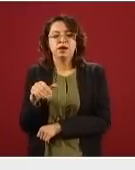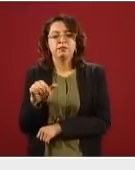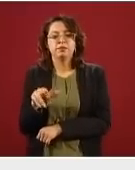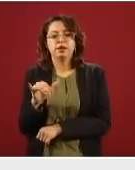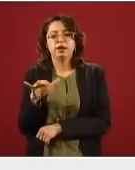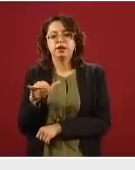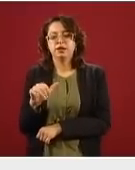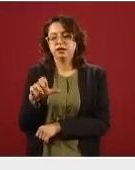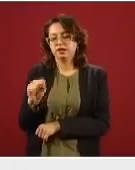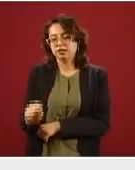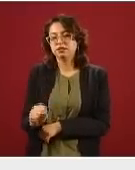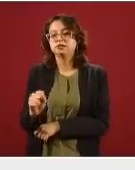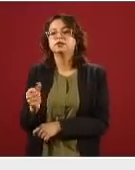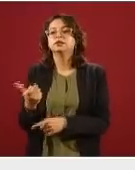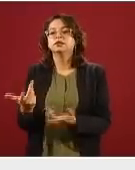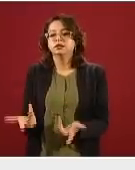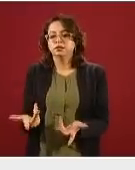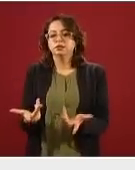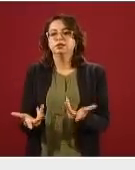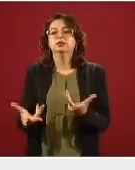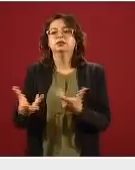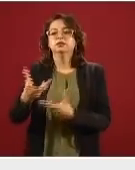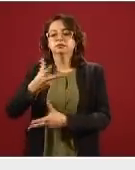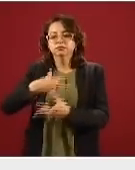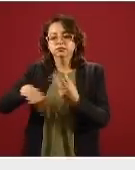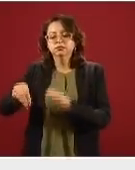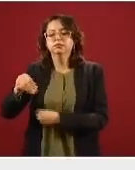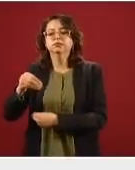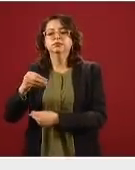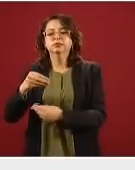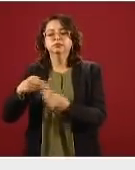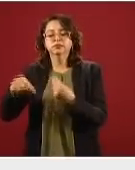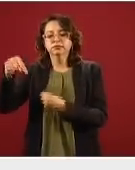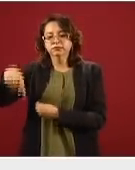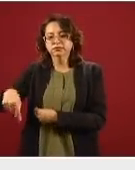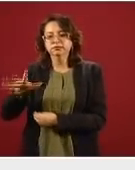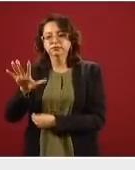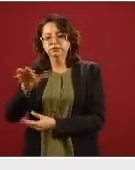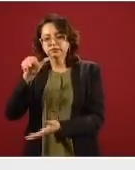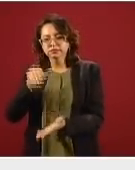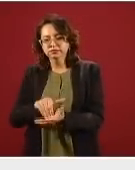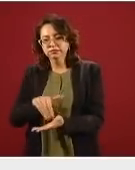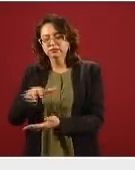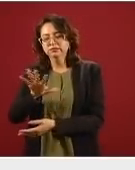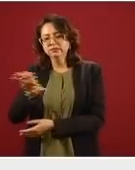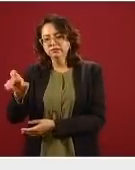los $300 al final reciben aquí en México